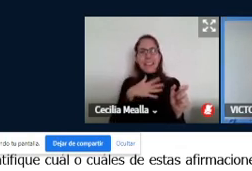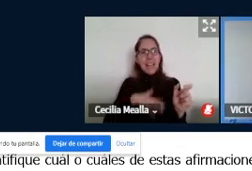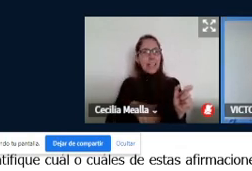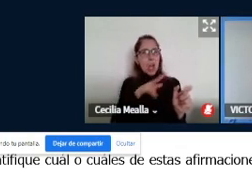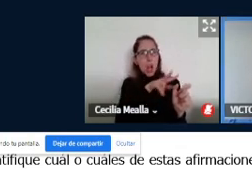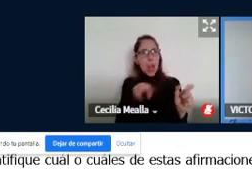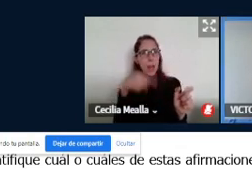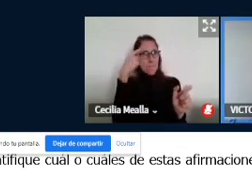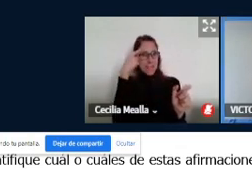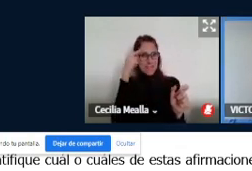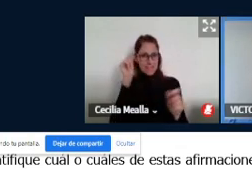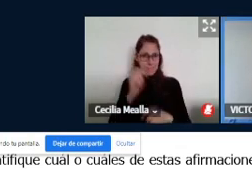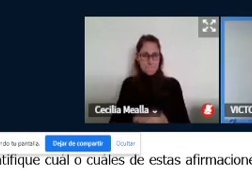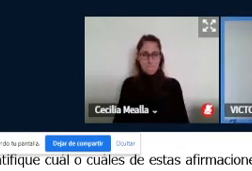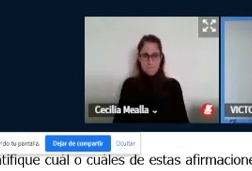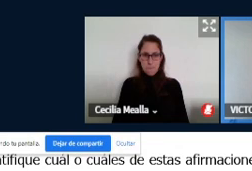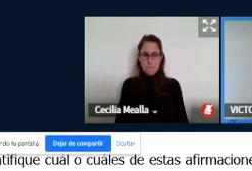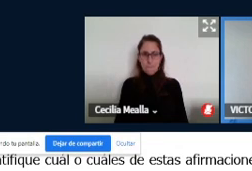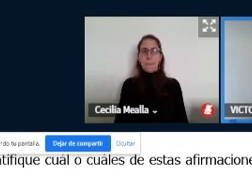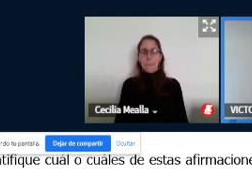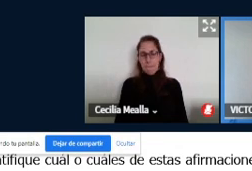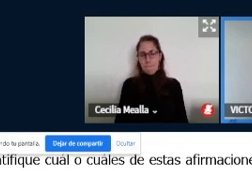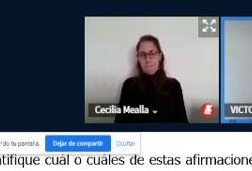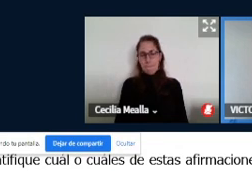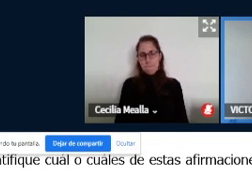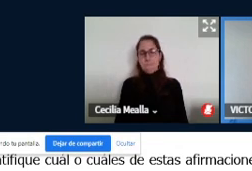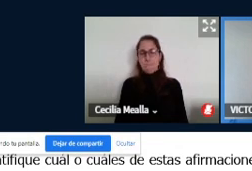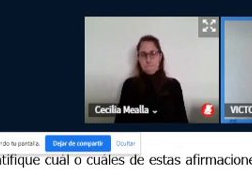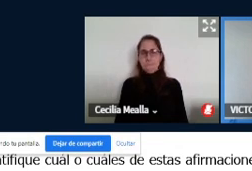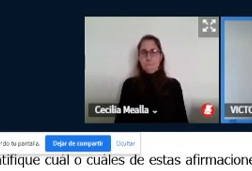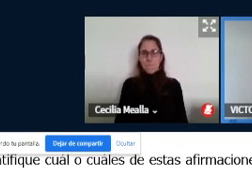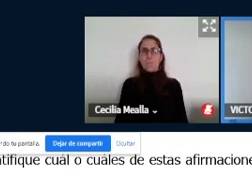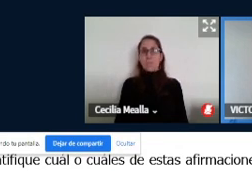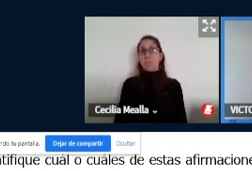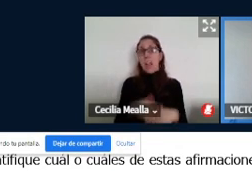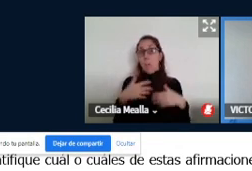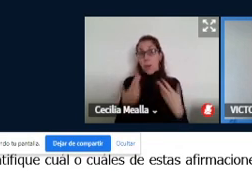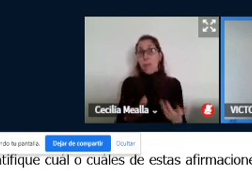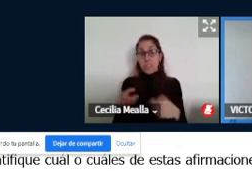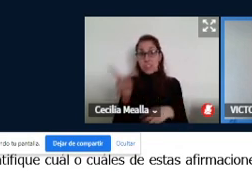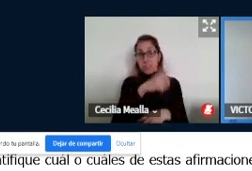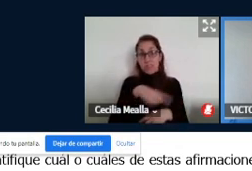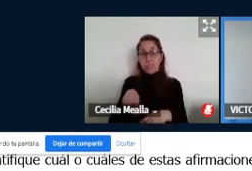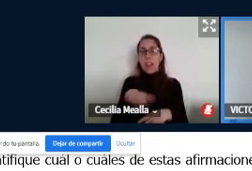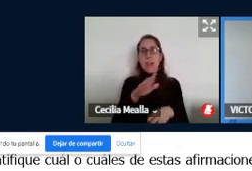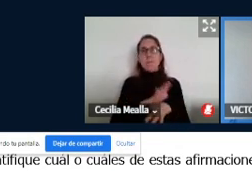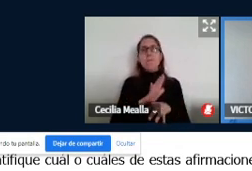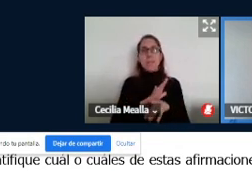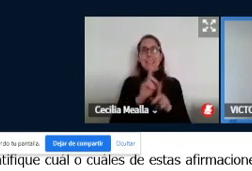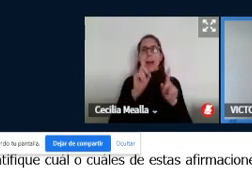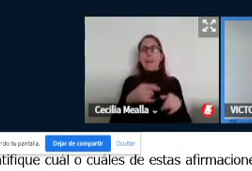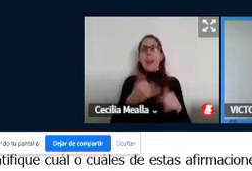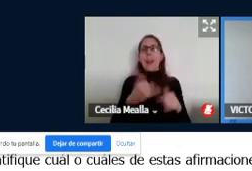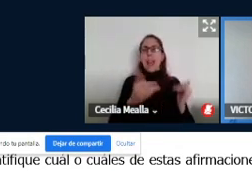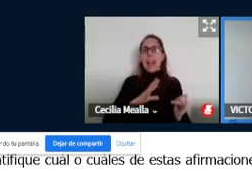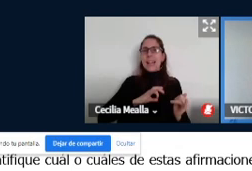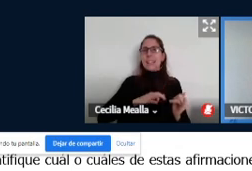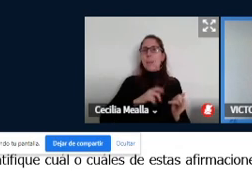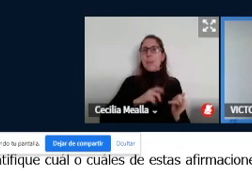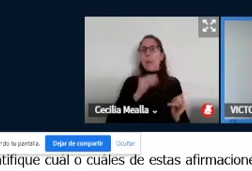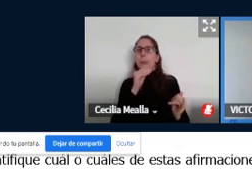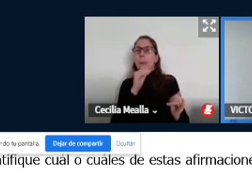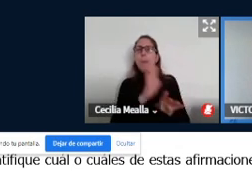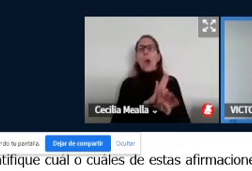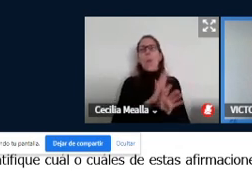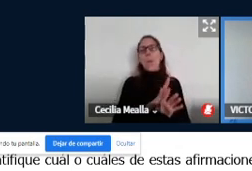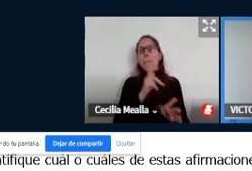Tal cual, bueno, de acá, por lo menos, y también van a aprovechar, aprovechen de la misma forma el simulacro del parcial, ¿sí? Que ya